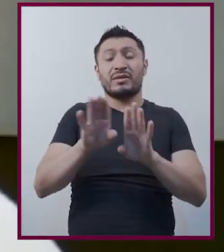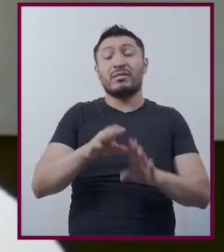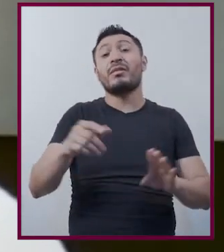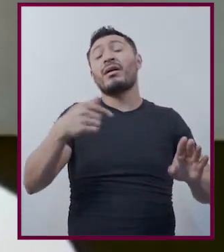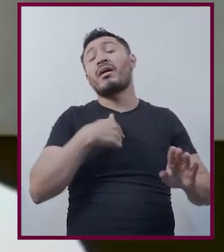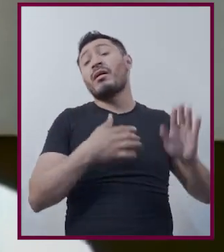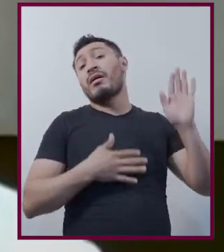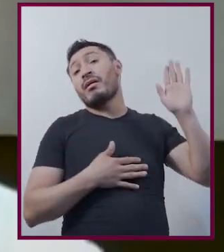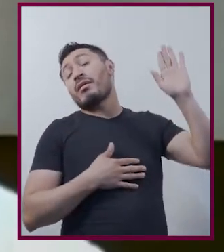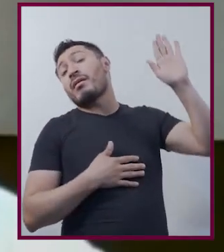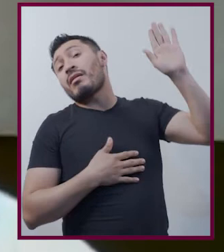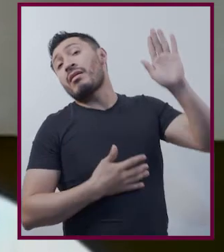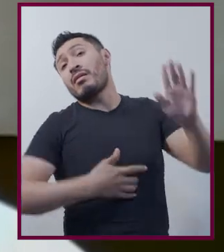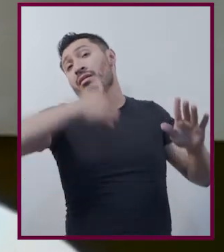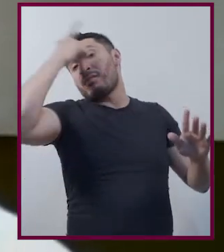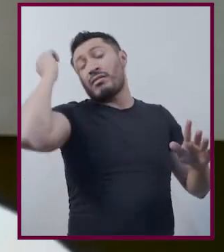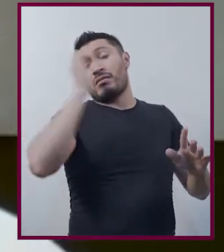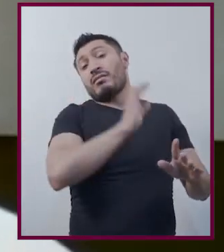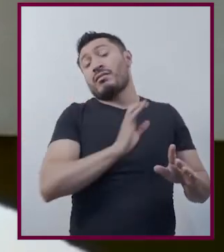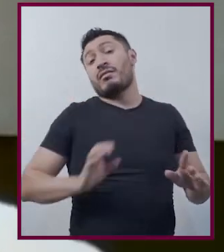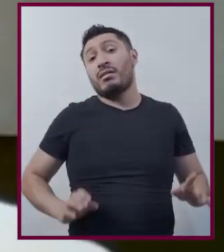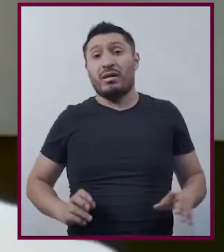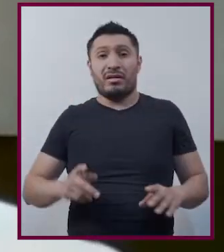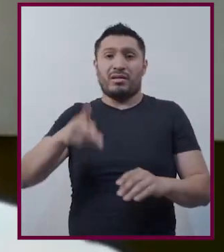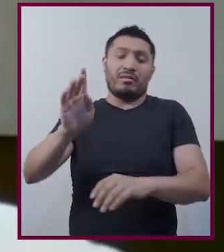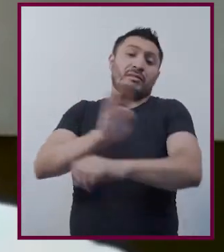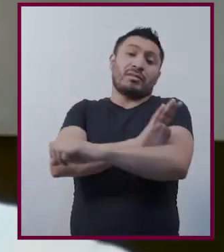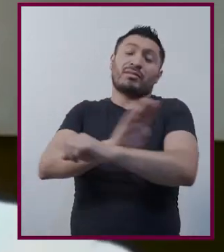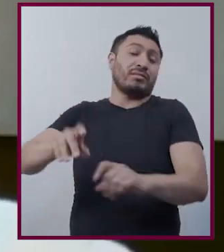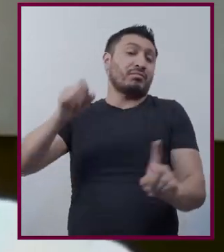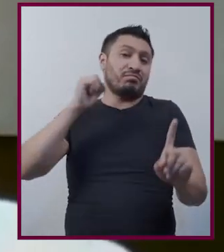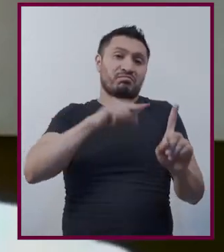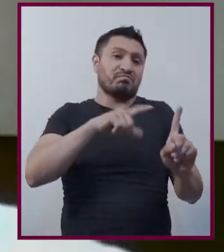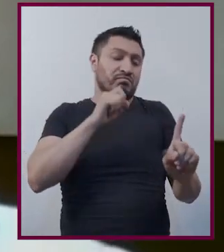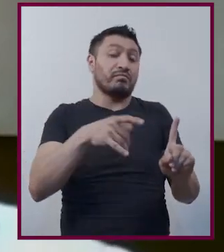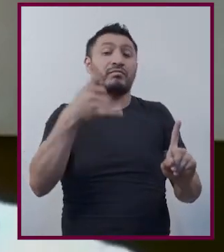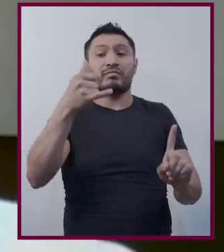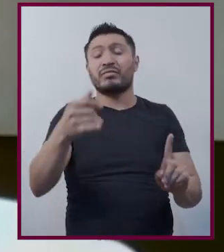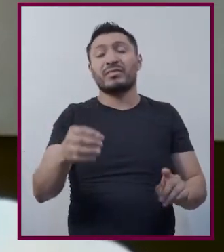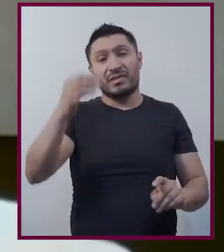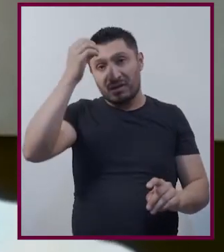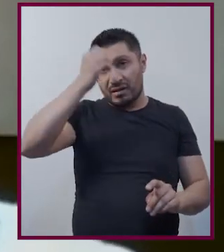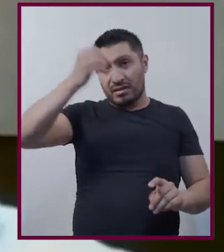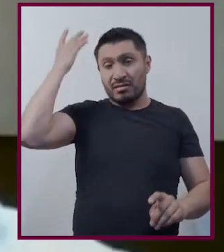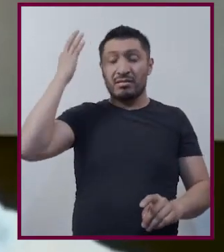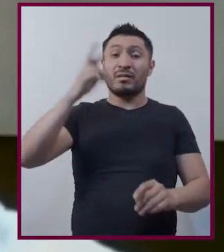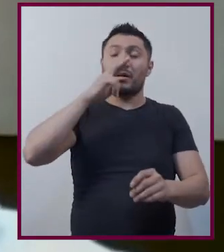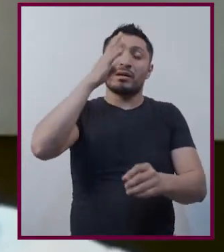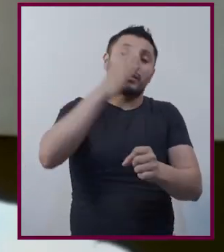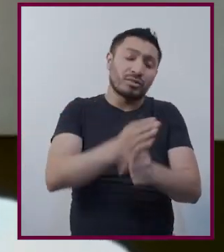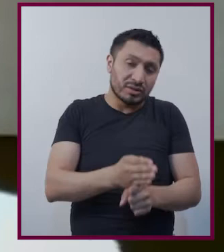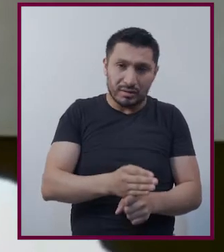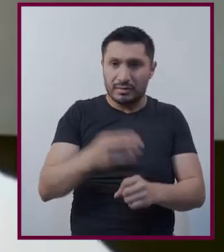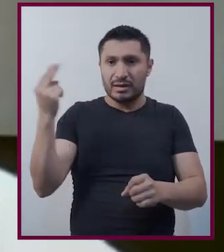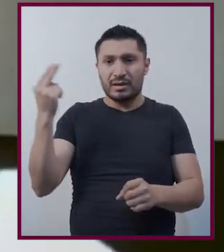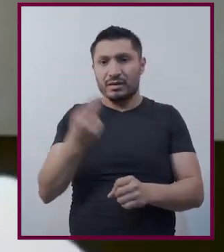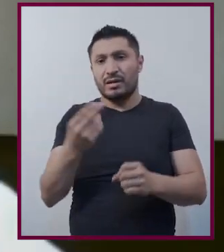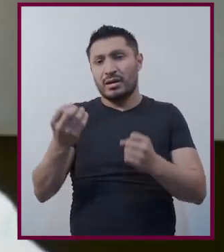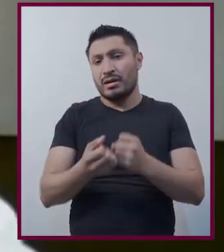cargos públicos buscando un beneficio personal y olvidando, por supuesto, rendir cuentas y responder a las necesidades